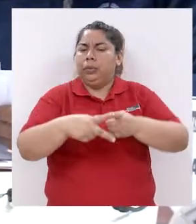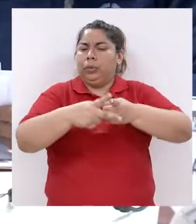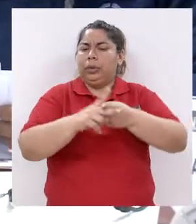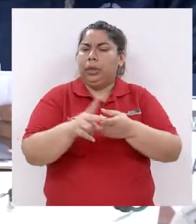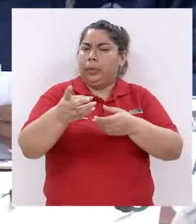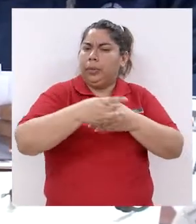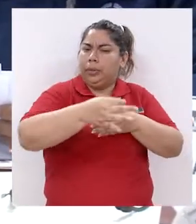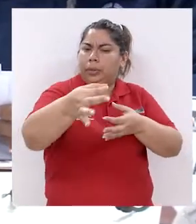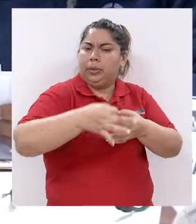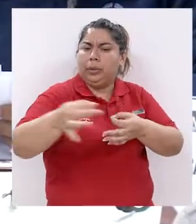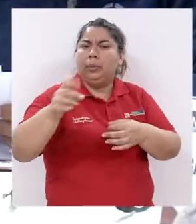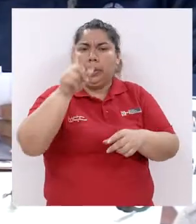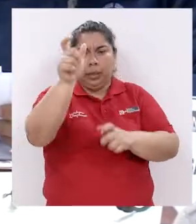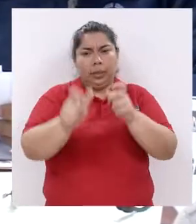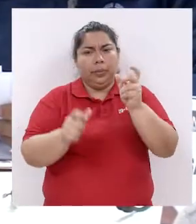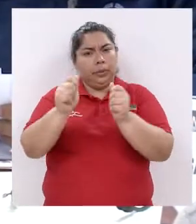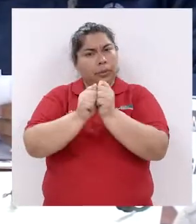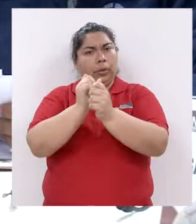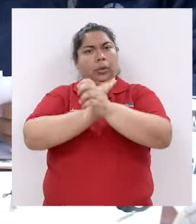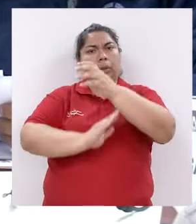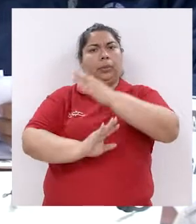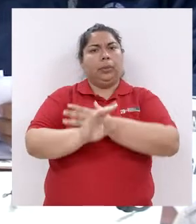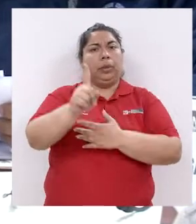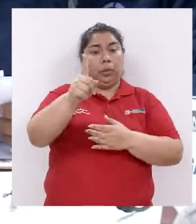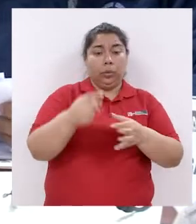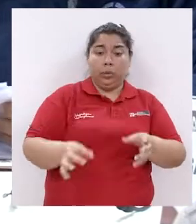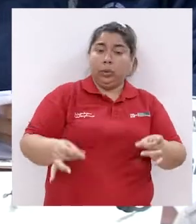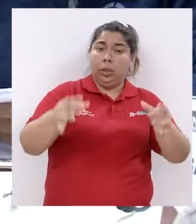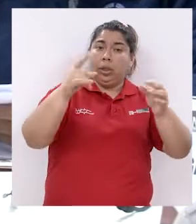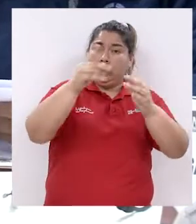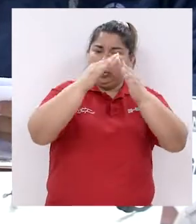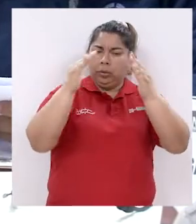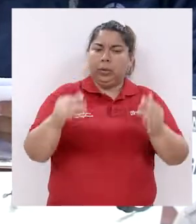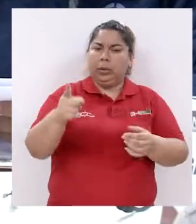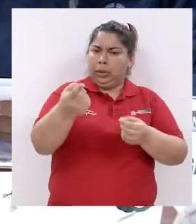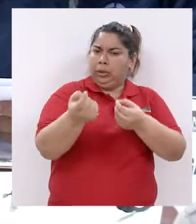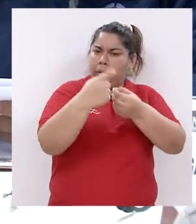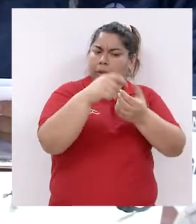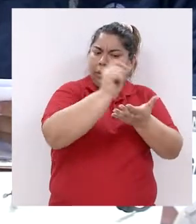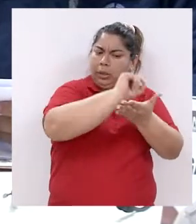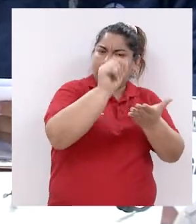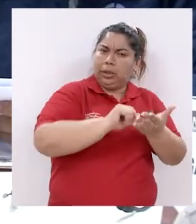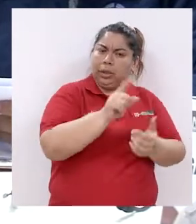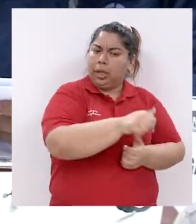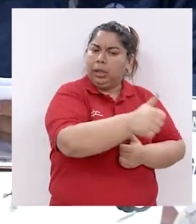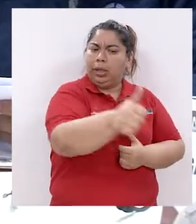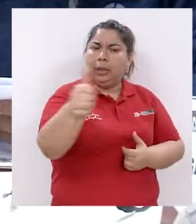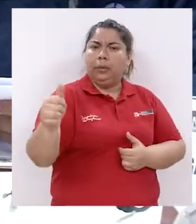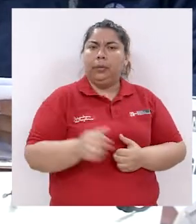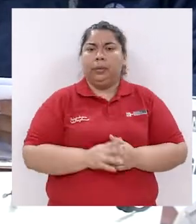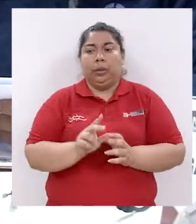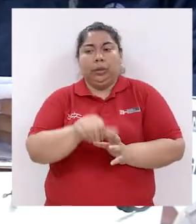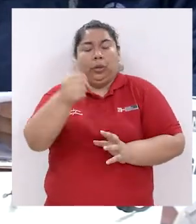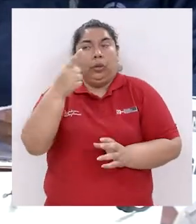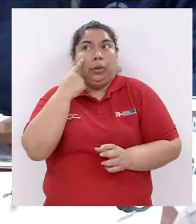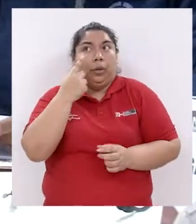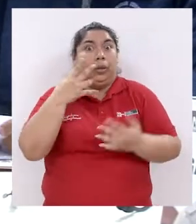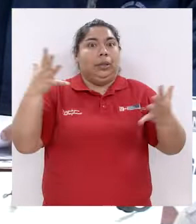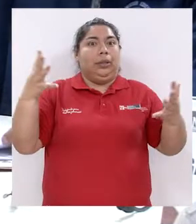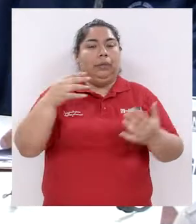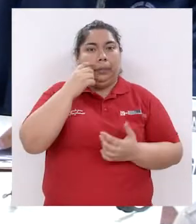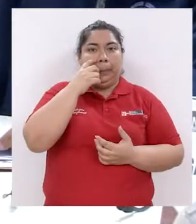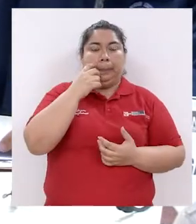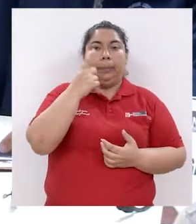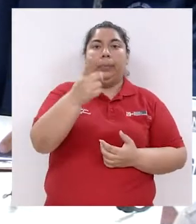instancia descentralizada y que las personas con discapacidad de sus territorios todas estén registradas en ella. Ese es el otro gran